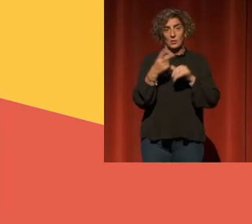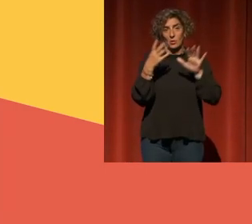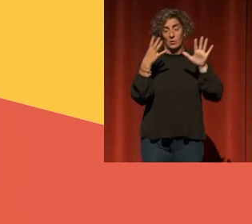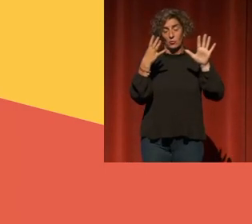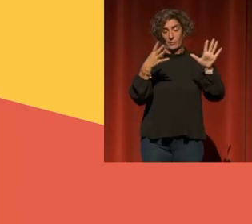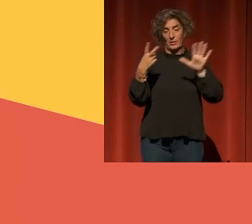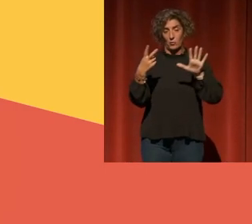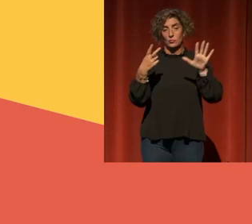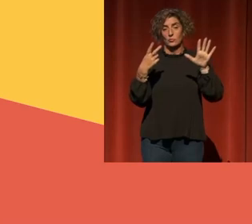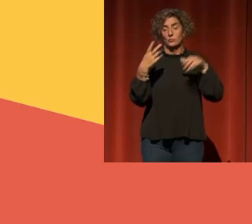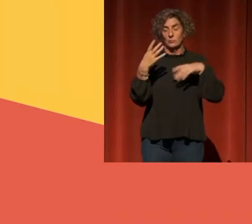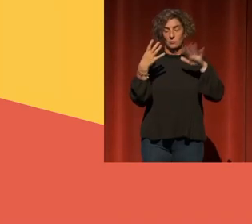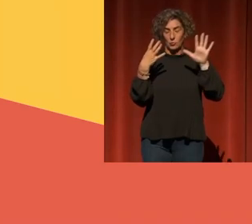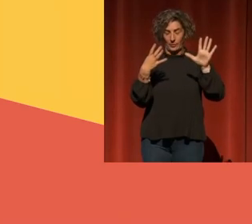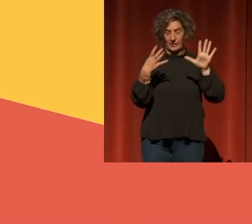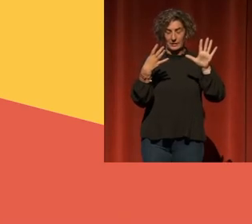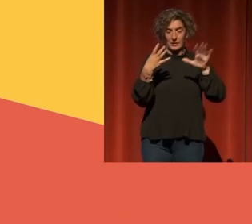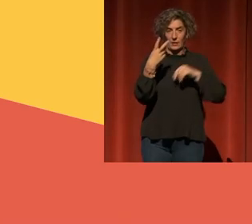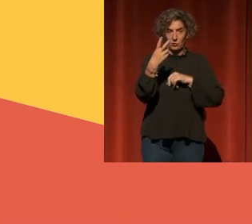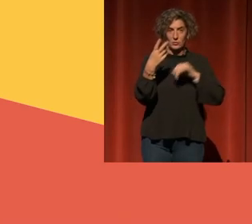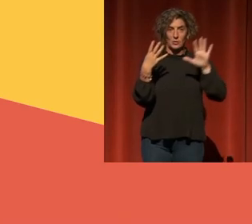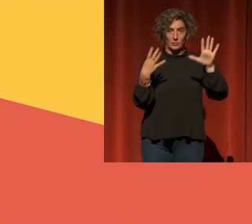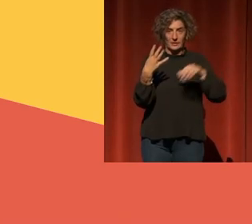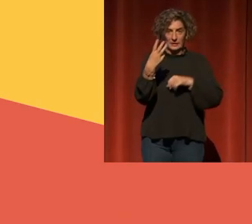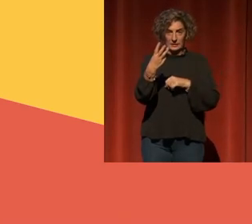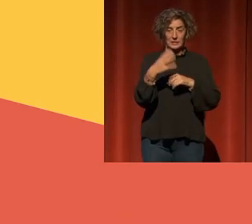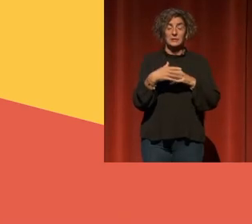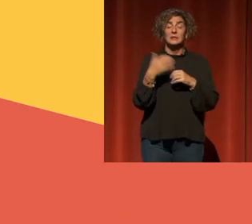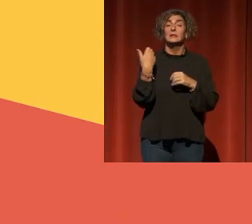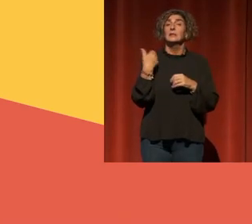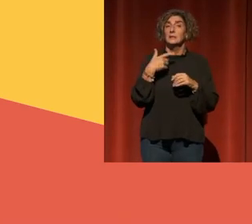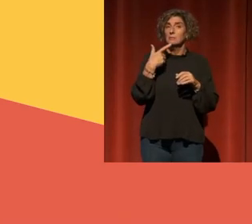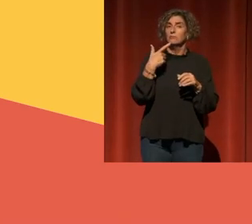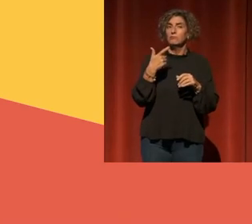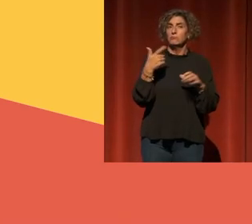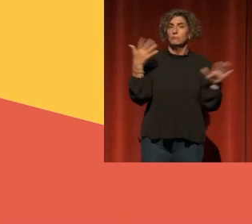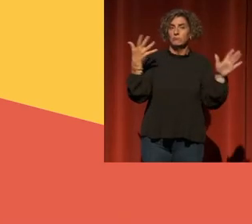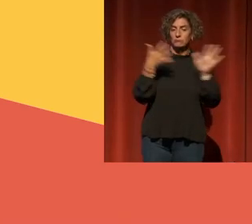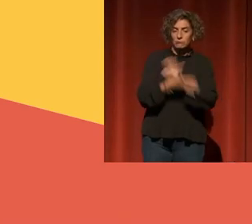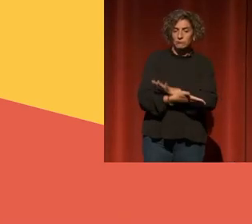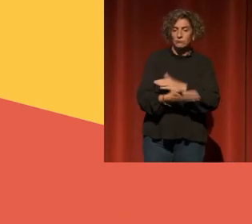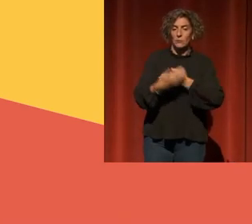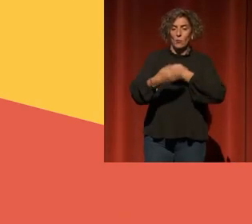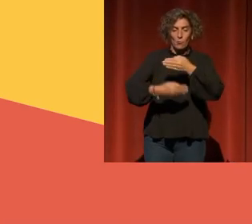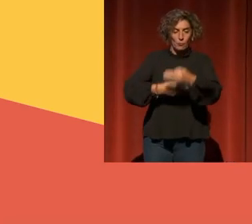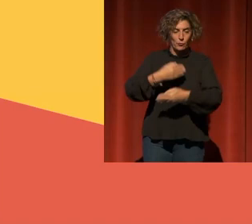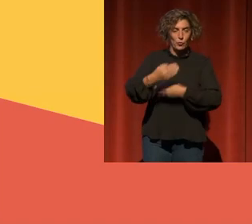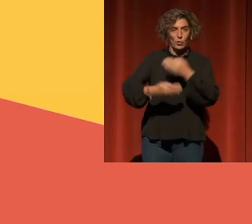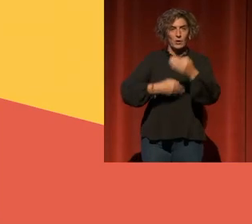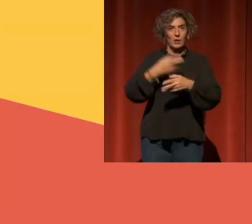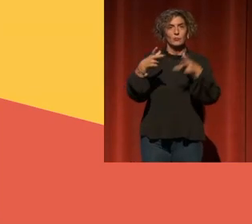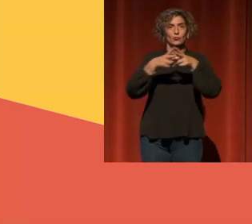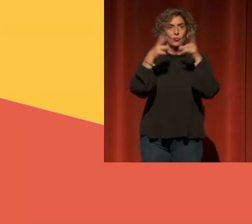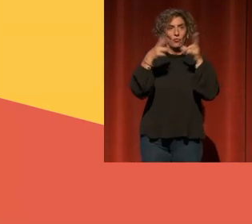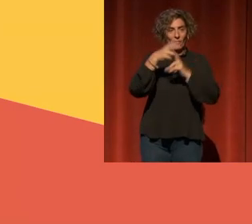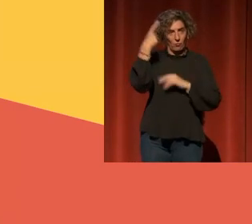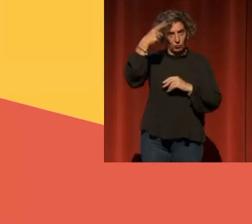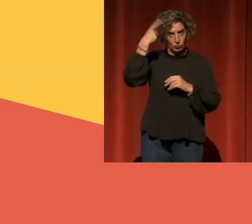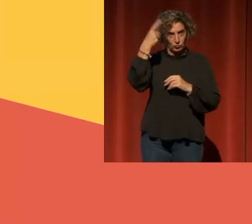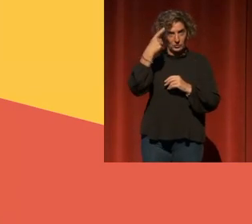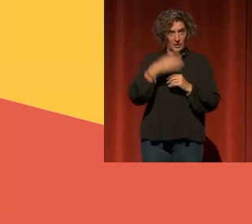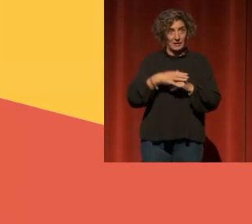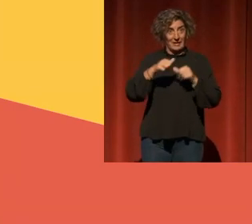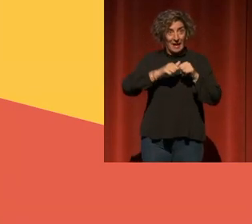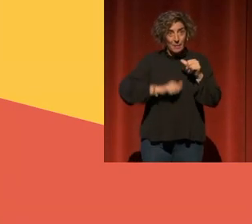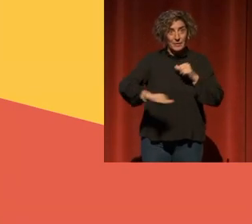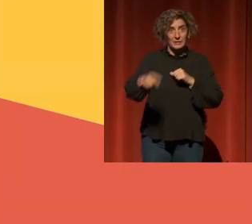como saben tras el la firma de maastrich y ya se habla de Progreso social y cultural eh A partir